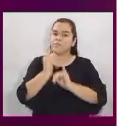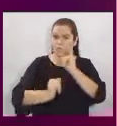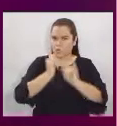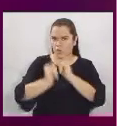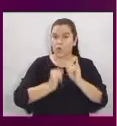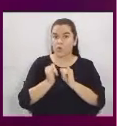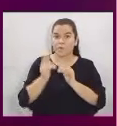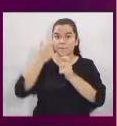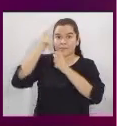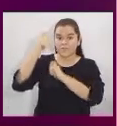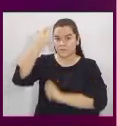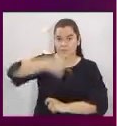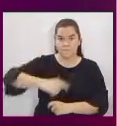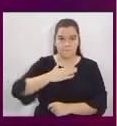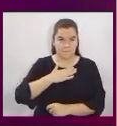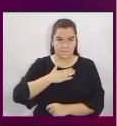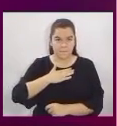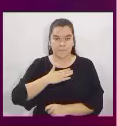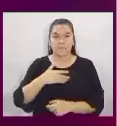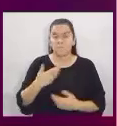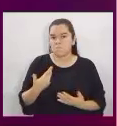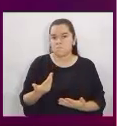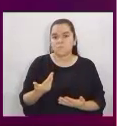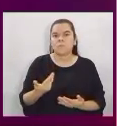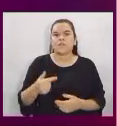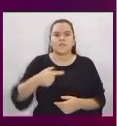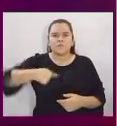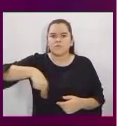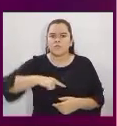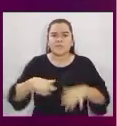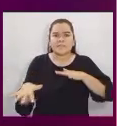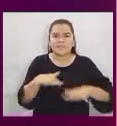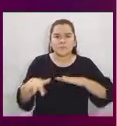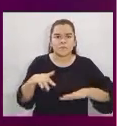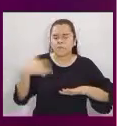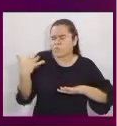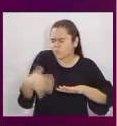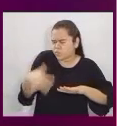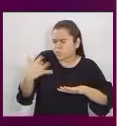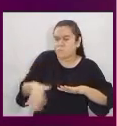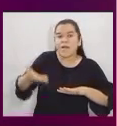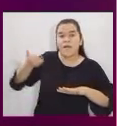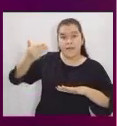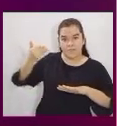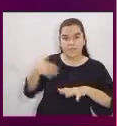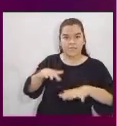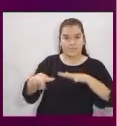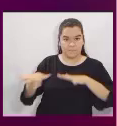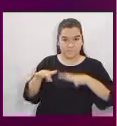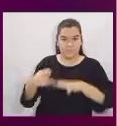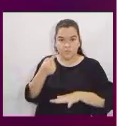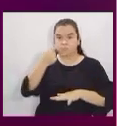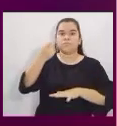Voy a hablar un poco primero de del tema personal, porque la odisea que pasó la familia